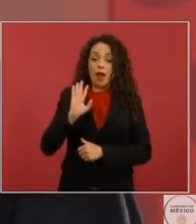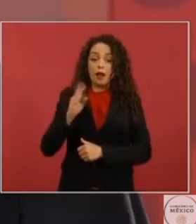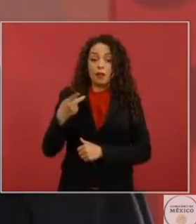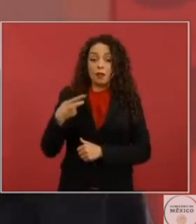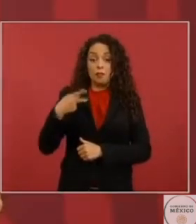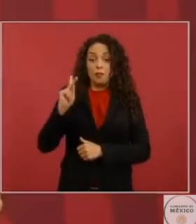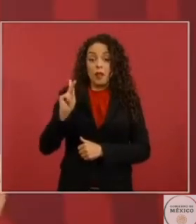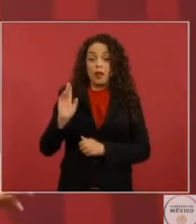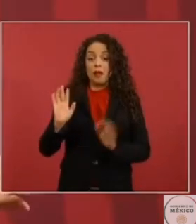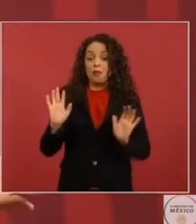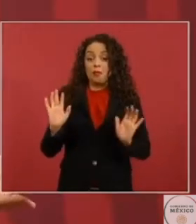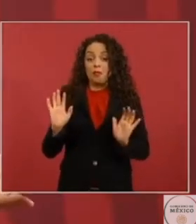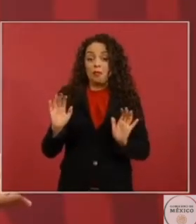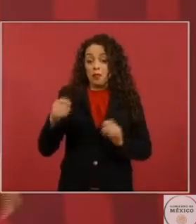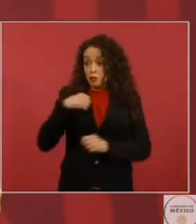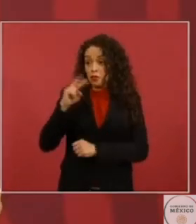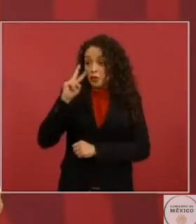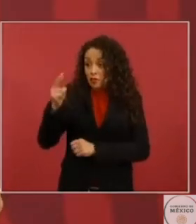si la veo en la calle, no.